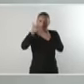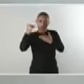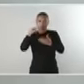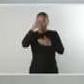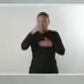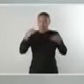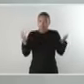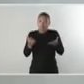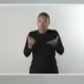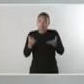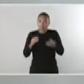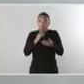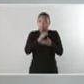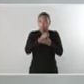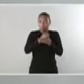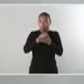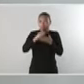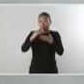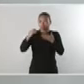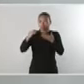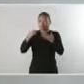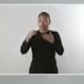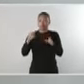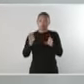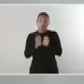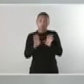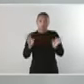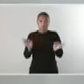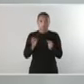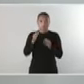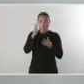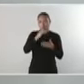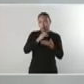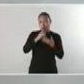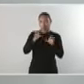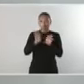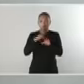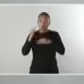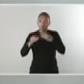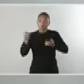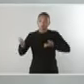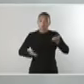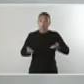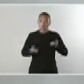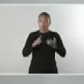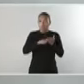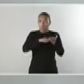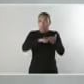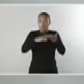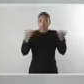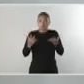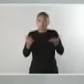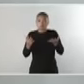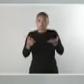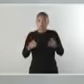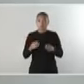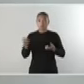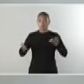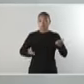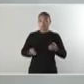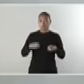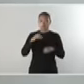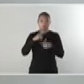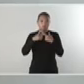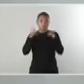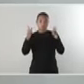que esto se lleve de una manera fluida consensada y que estos ejercicios de carácter democrático bueno Sean ejercicios de